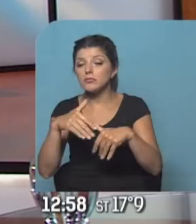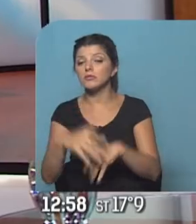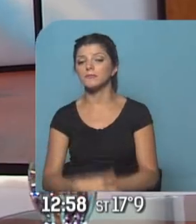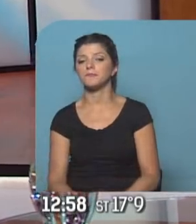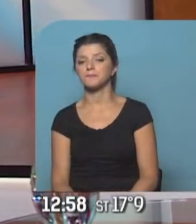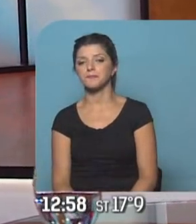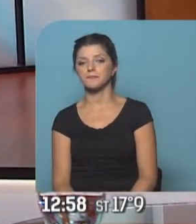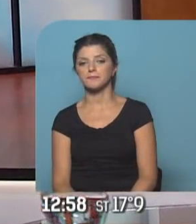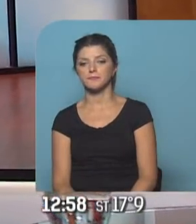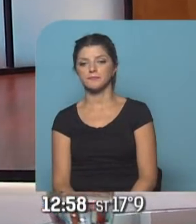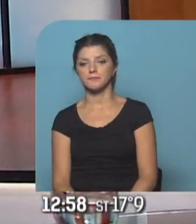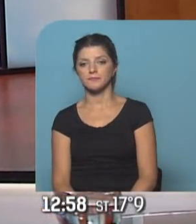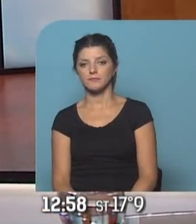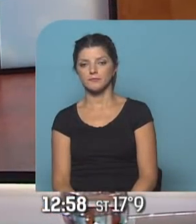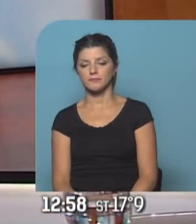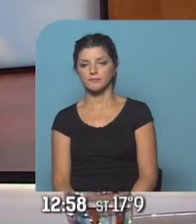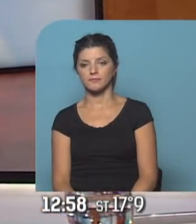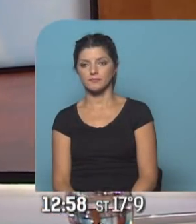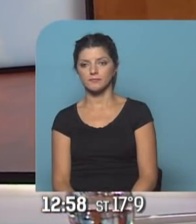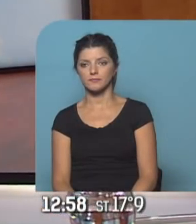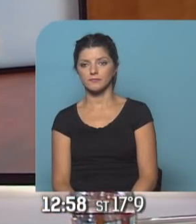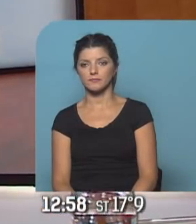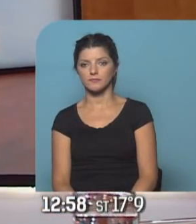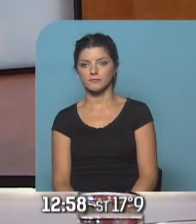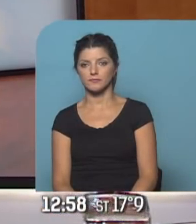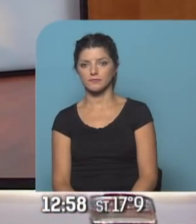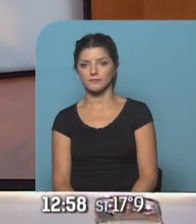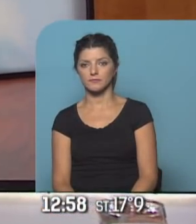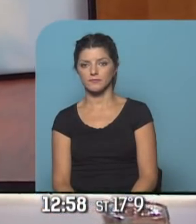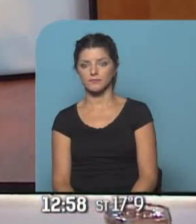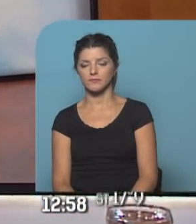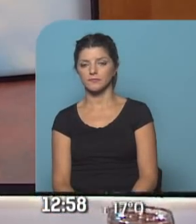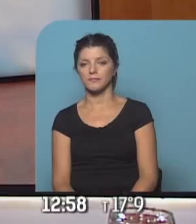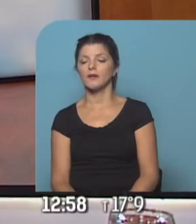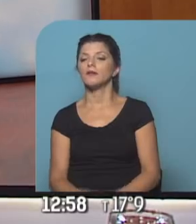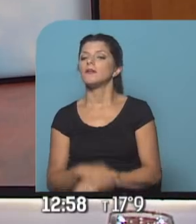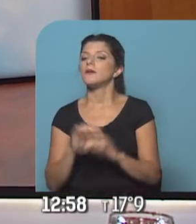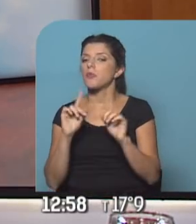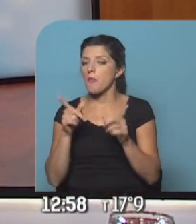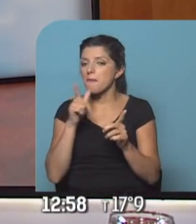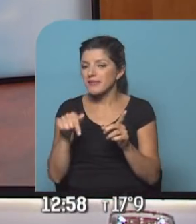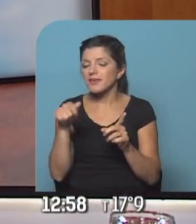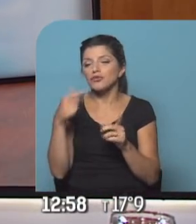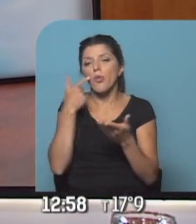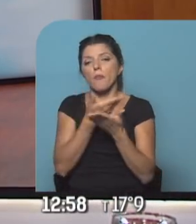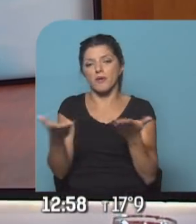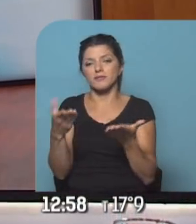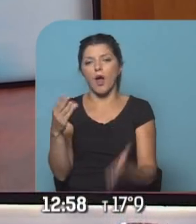que ver, me parece, también con la novedad de la voluntariedad del voto. Sin